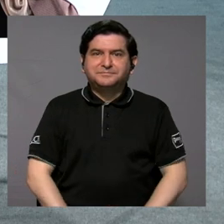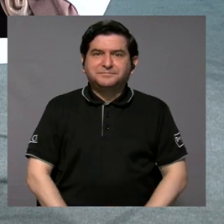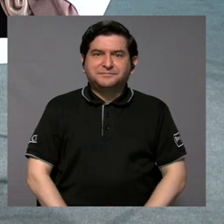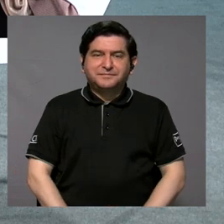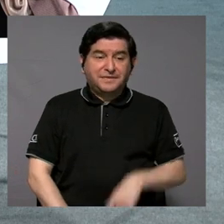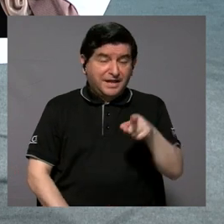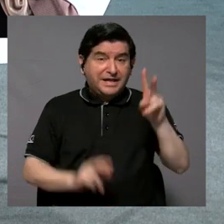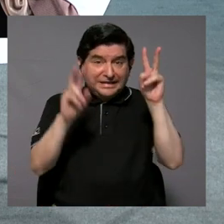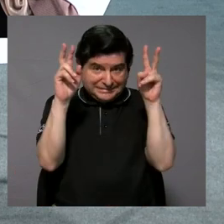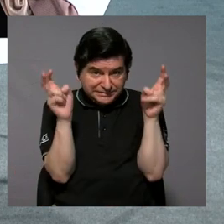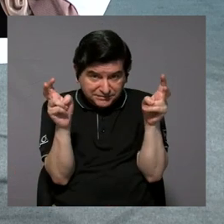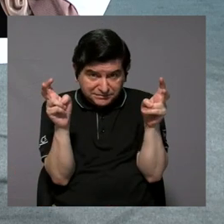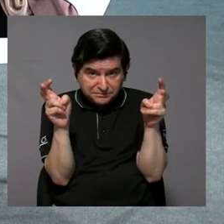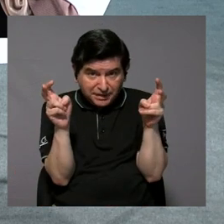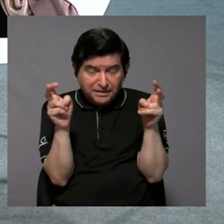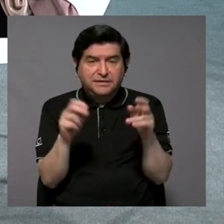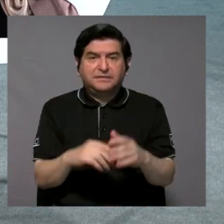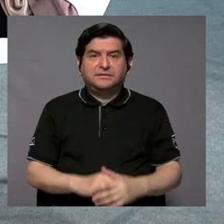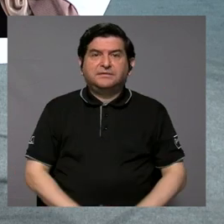de este tema,